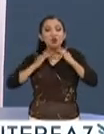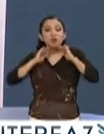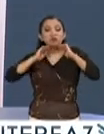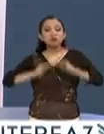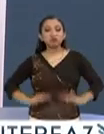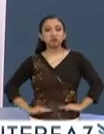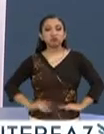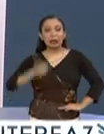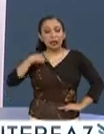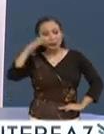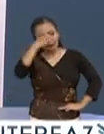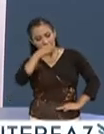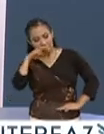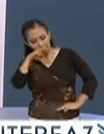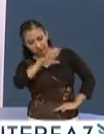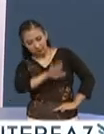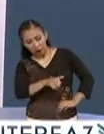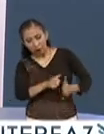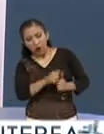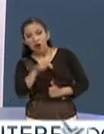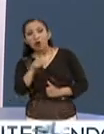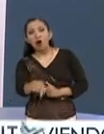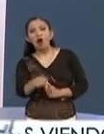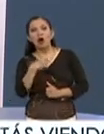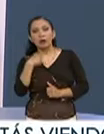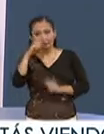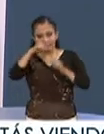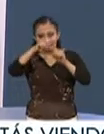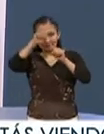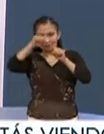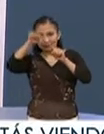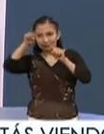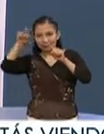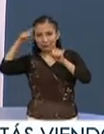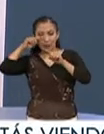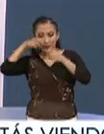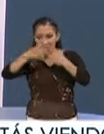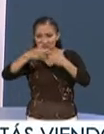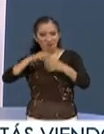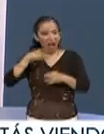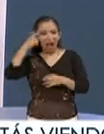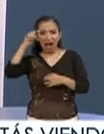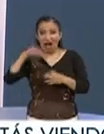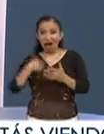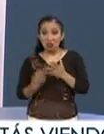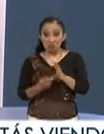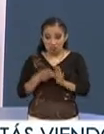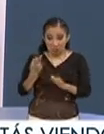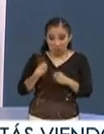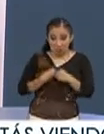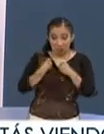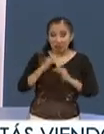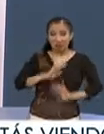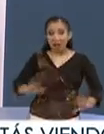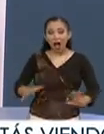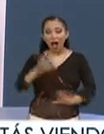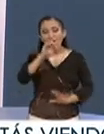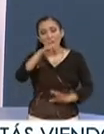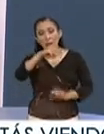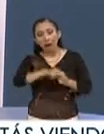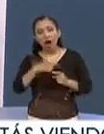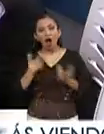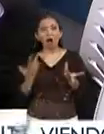muerte se diagnostica a través de un electroencefalograma, en el que dicen, o sea, ya no va a regresar, no es coma, no es